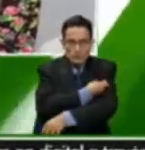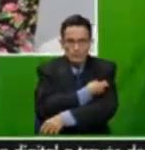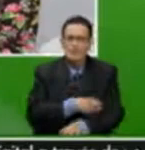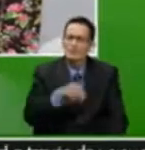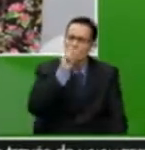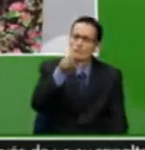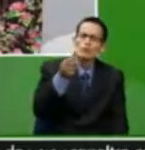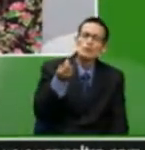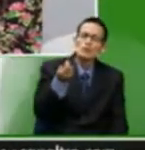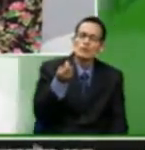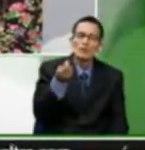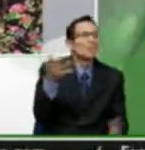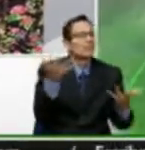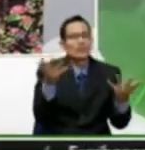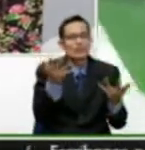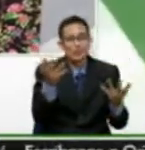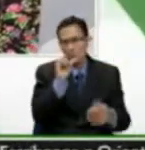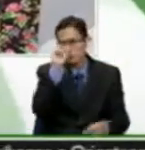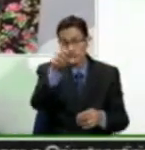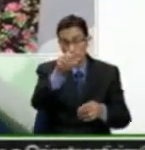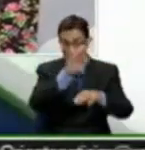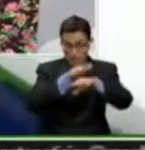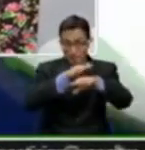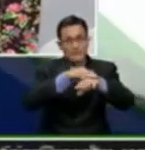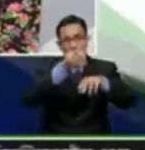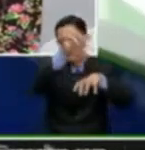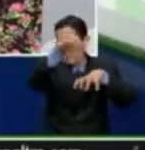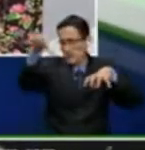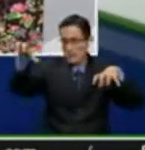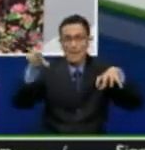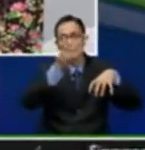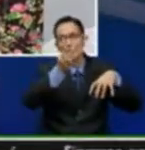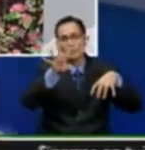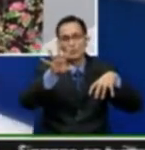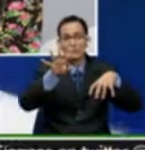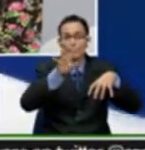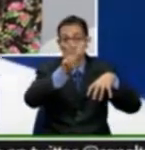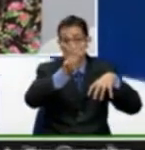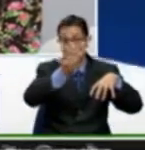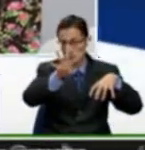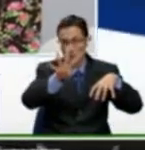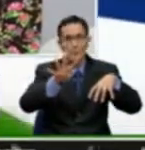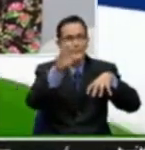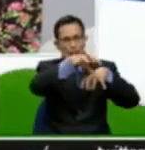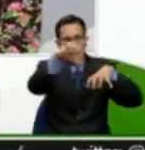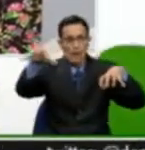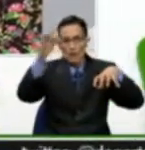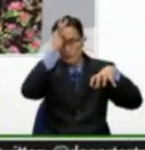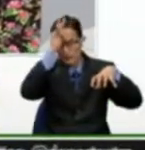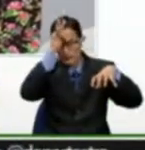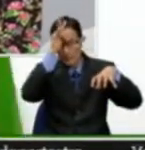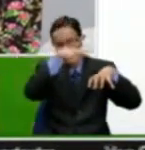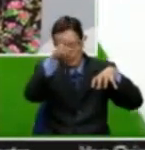acudir? Tenemos 24 centros de salud, incluyendo Hospital Local del Norte y WIMIS, que son las entidades como más grandes para que se